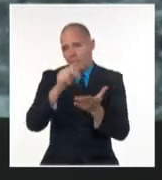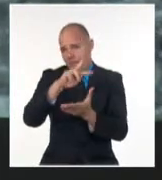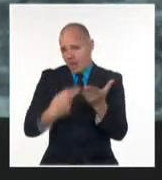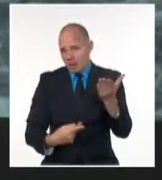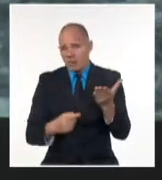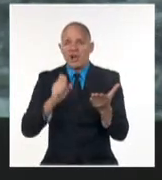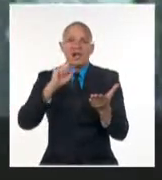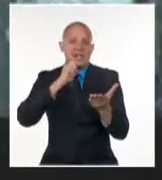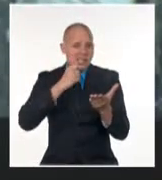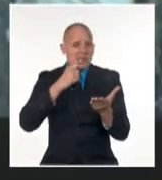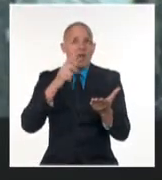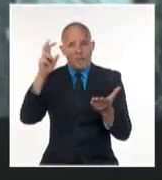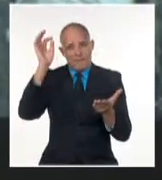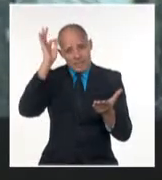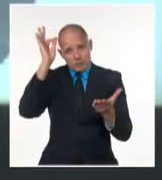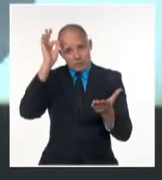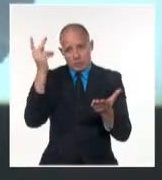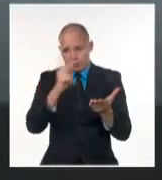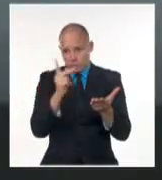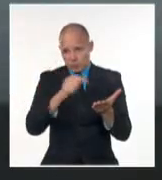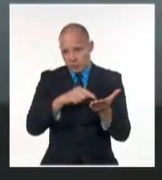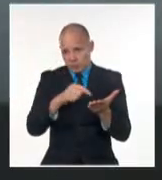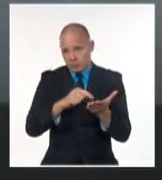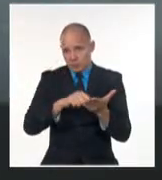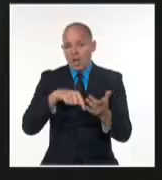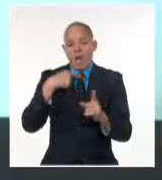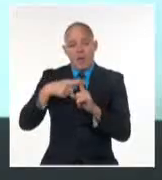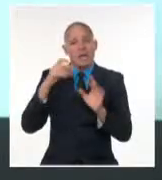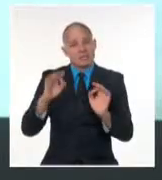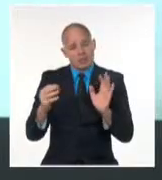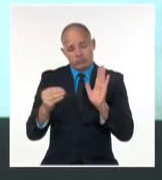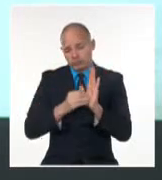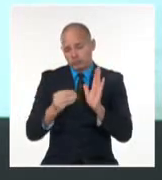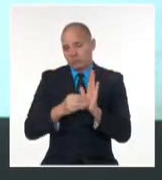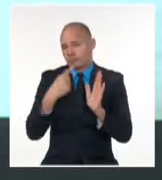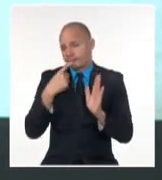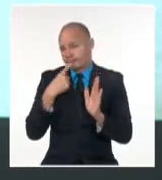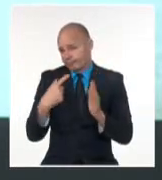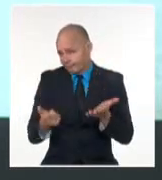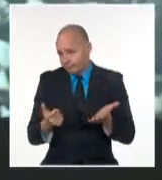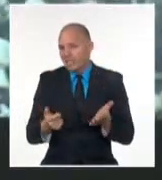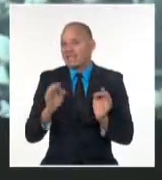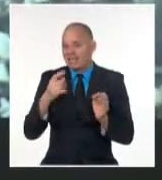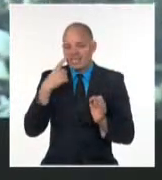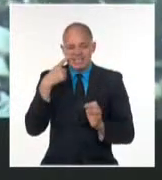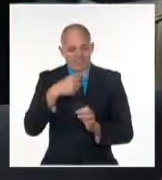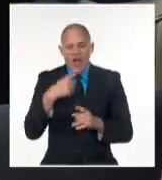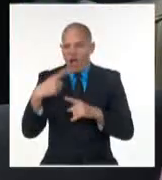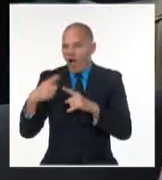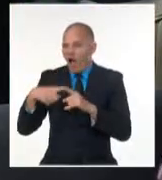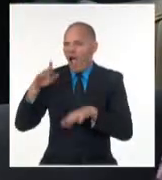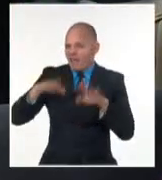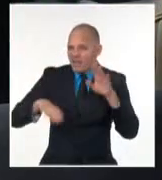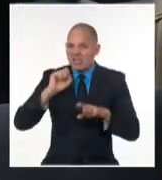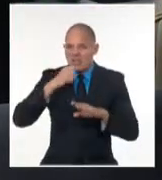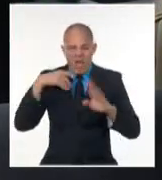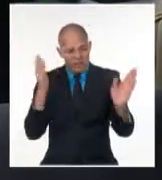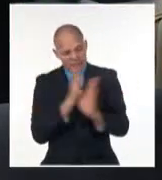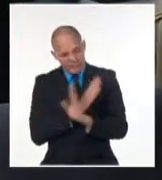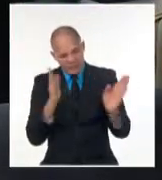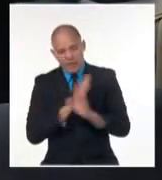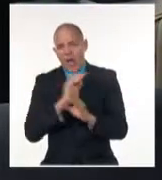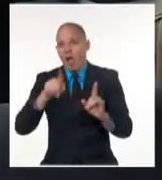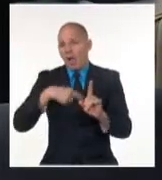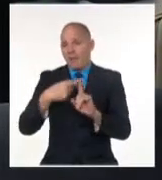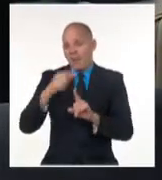labor en la lucha por la solidaridad internacional, la persecución a los luchadores independentistas y nacionalistas y los prisioneros